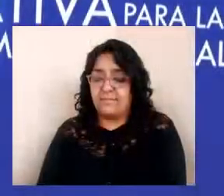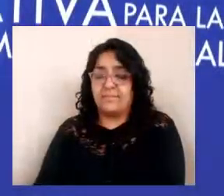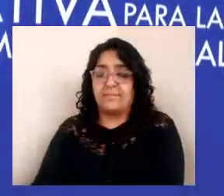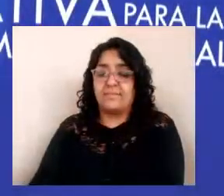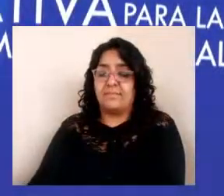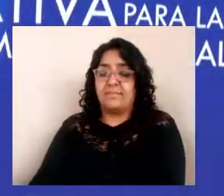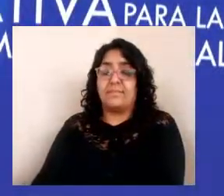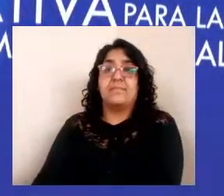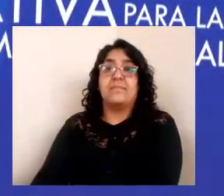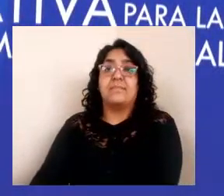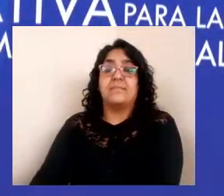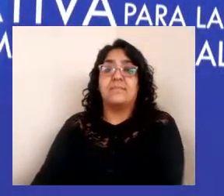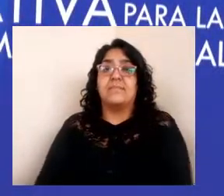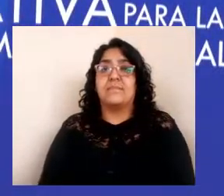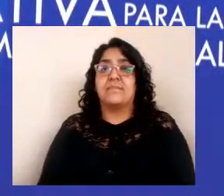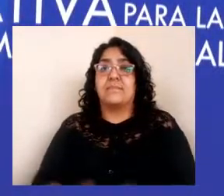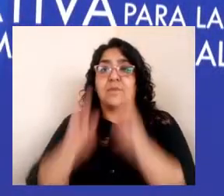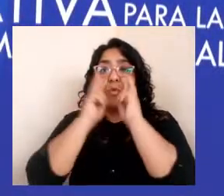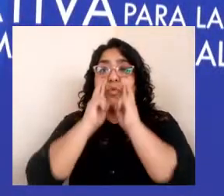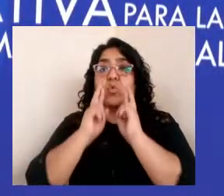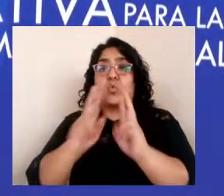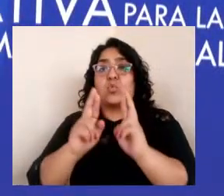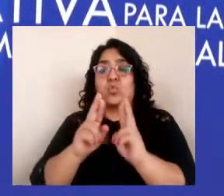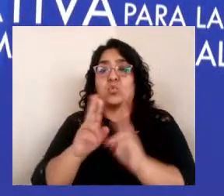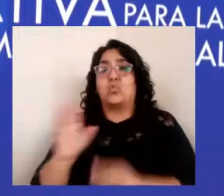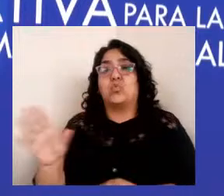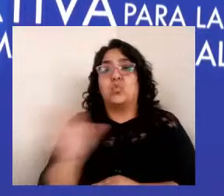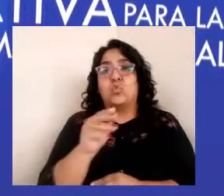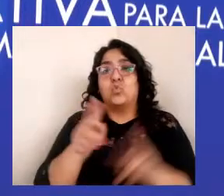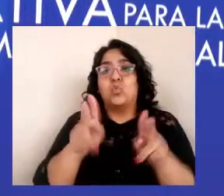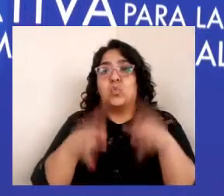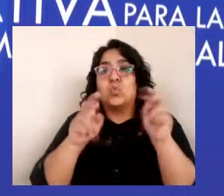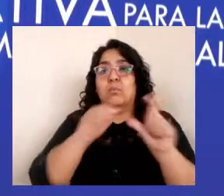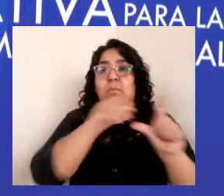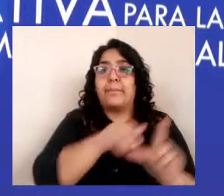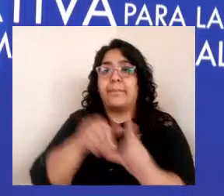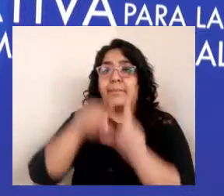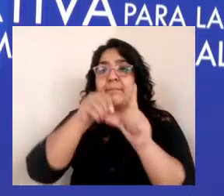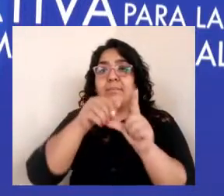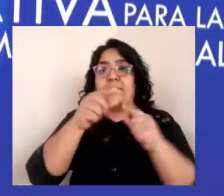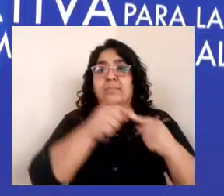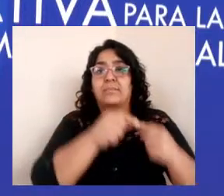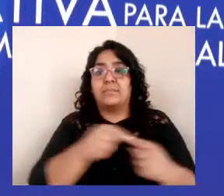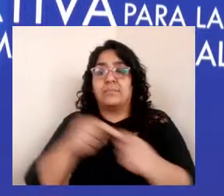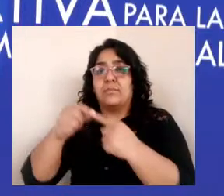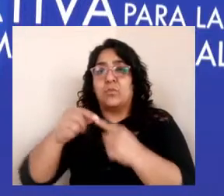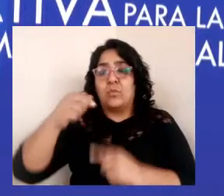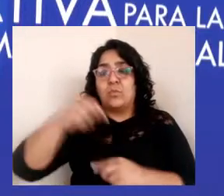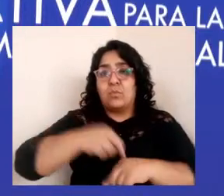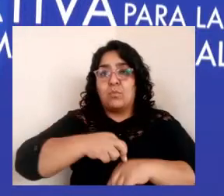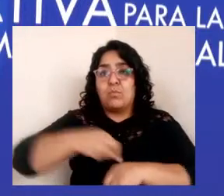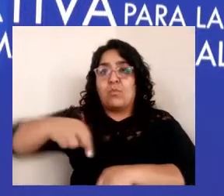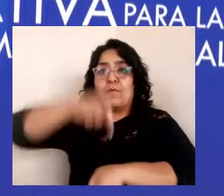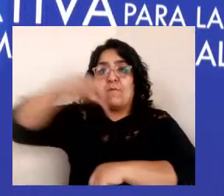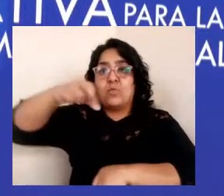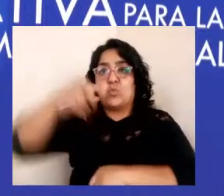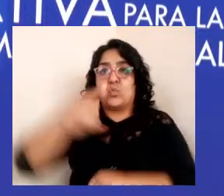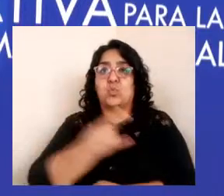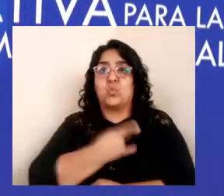El reconocimiento para los nuevos magísteres, especialistas y profesionales de la Universidad